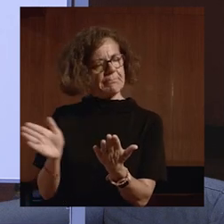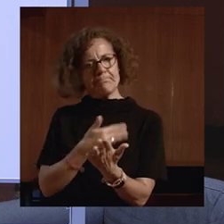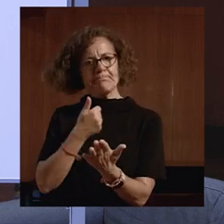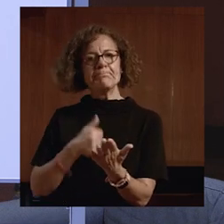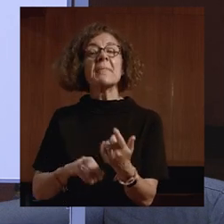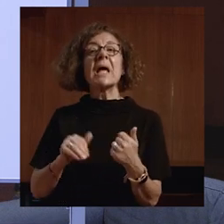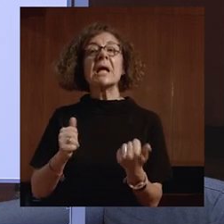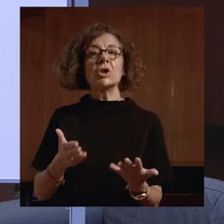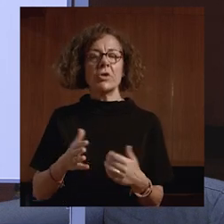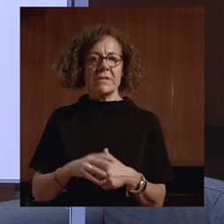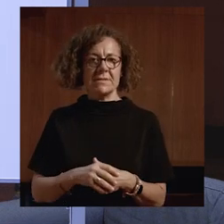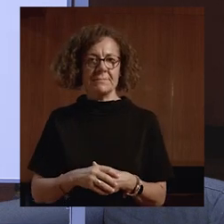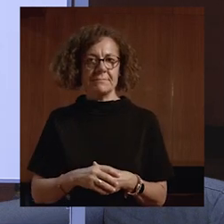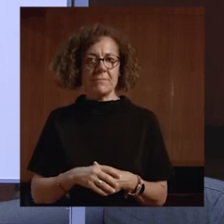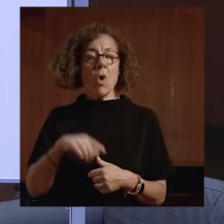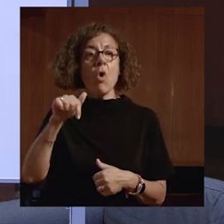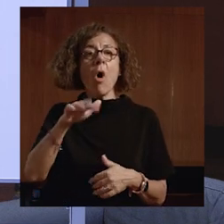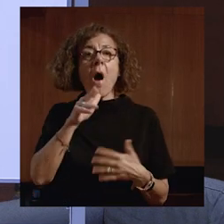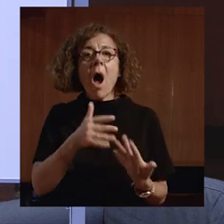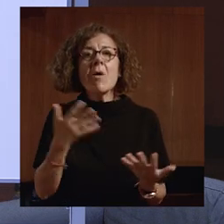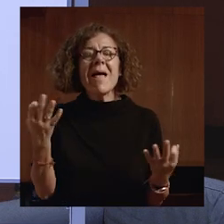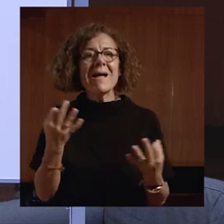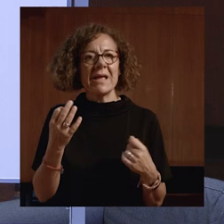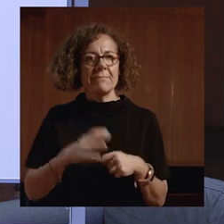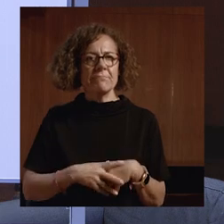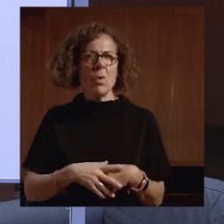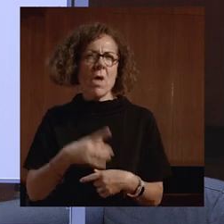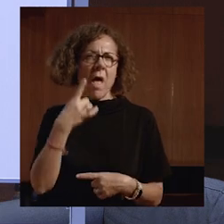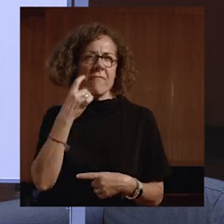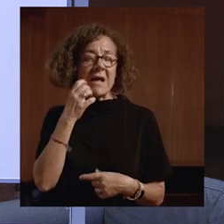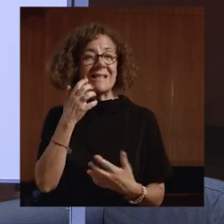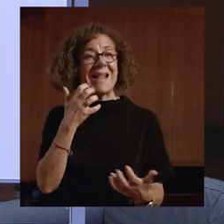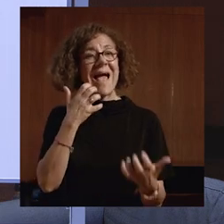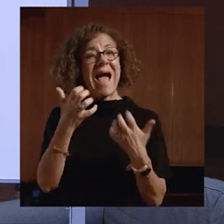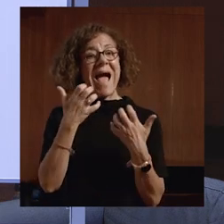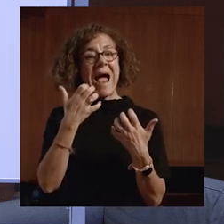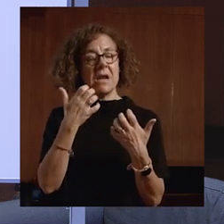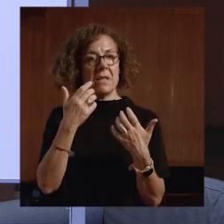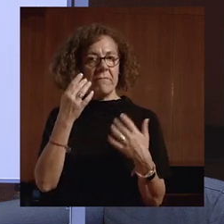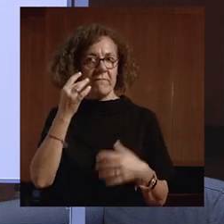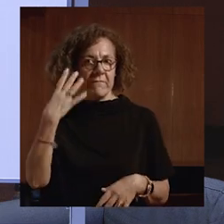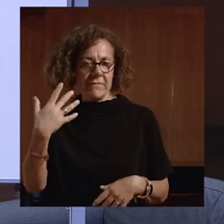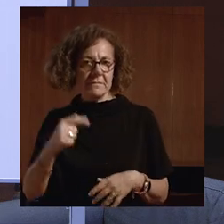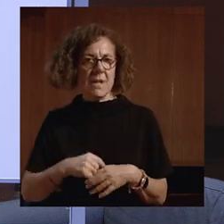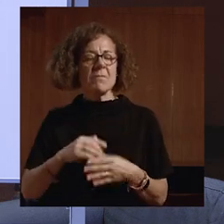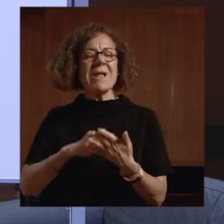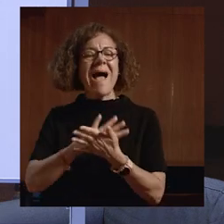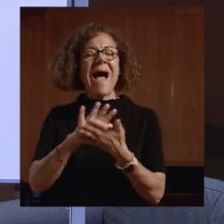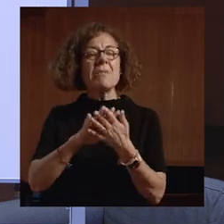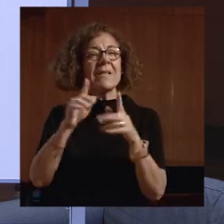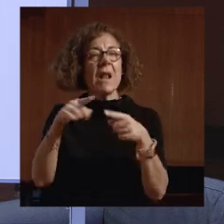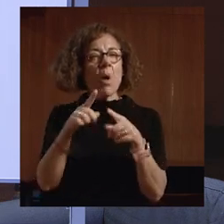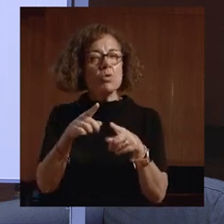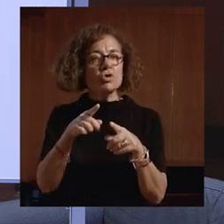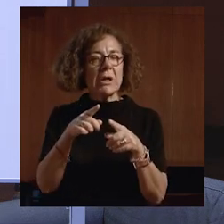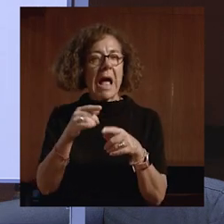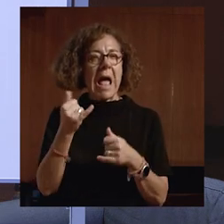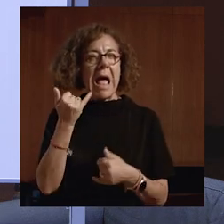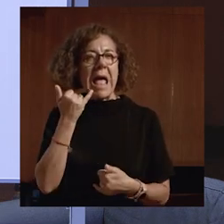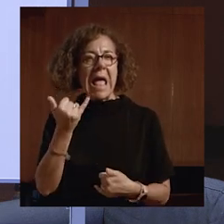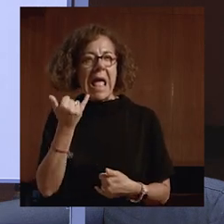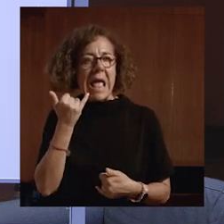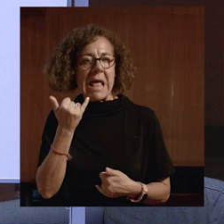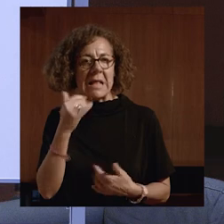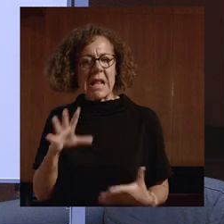Entonces, ¿qué pasa hoy en día? Pues fíjate que incluso el arte popular, vamos a hablar de la música electrónica, el rap, ¿qué relación tiene con